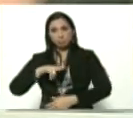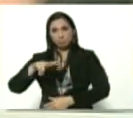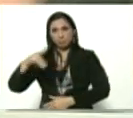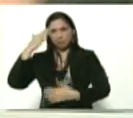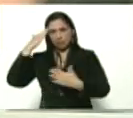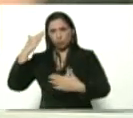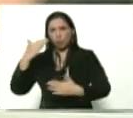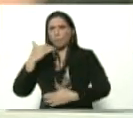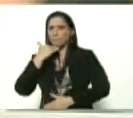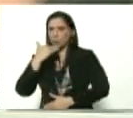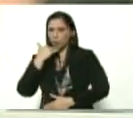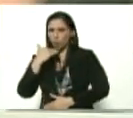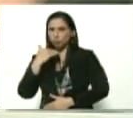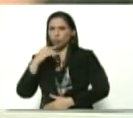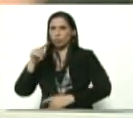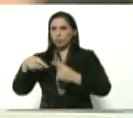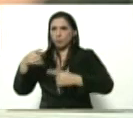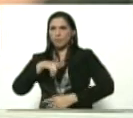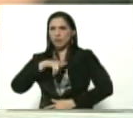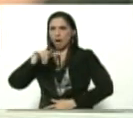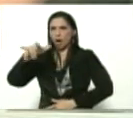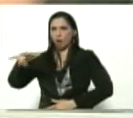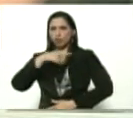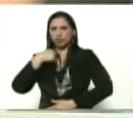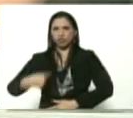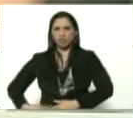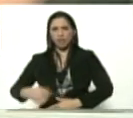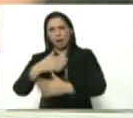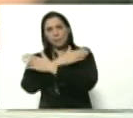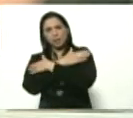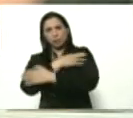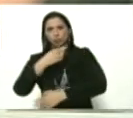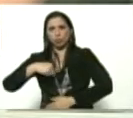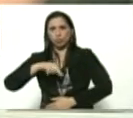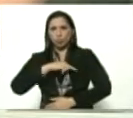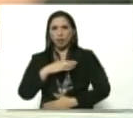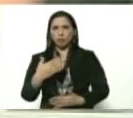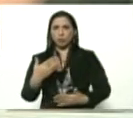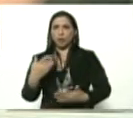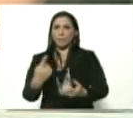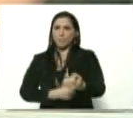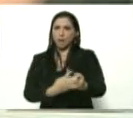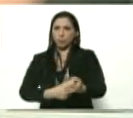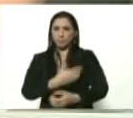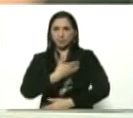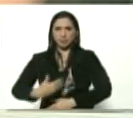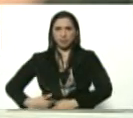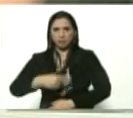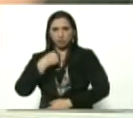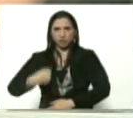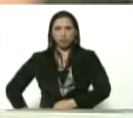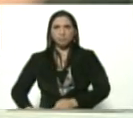saludo. Pronto voy a Beijing a darle un abrazo a nuestro hermano Xi Jinping en la China.